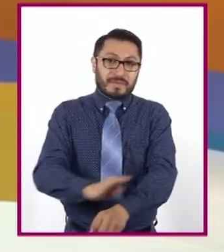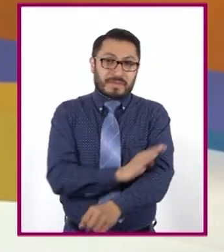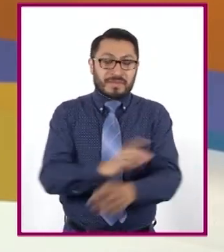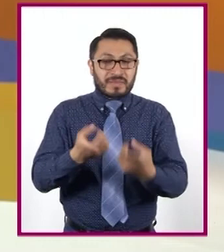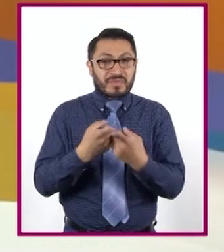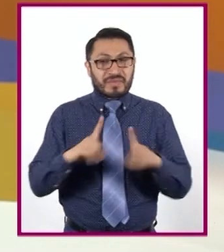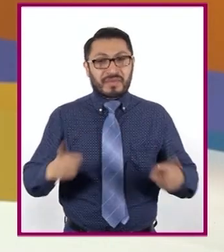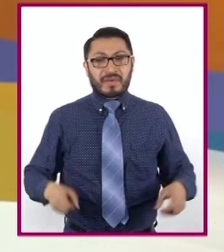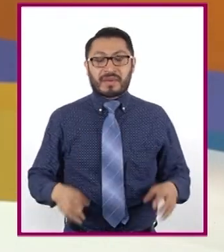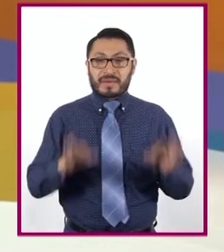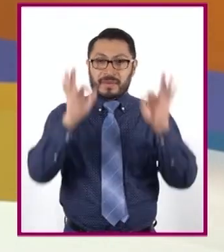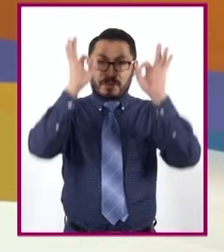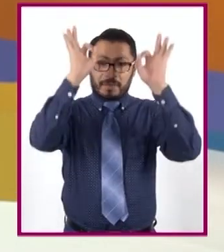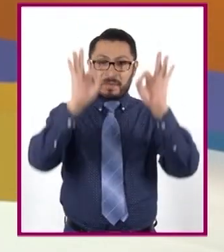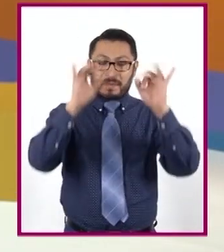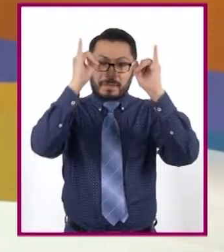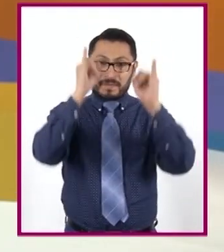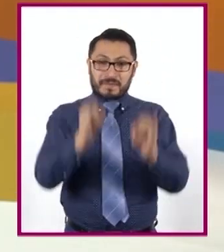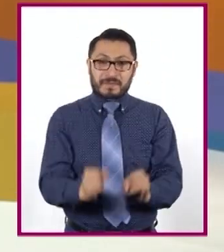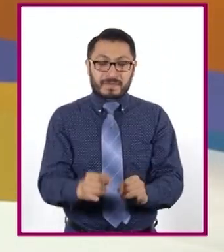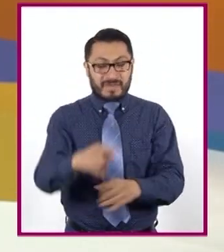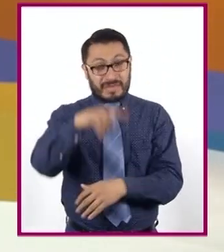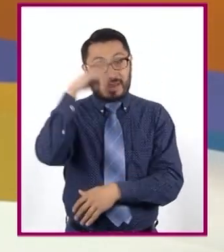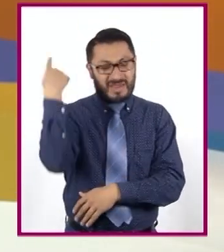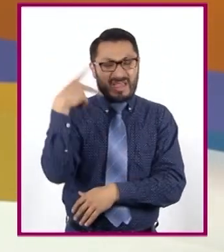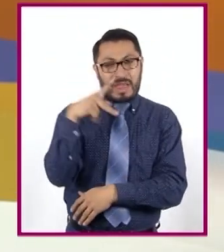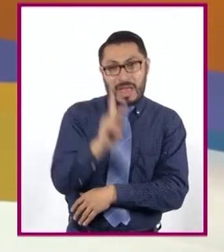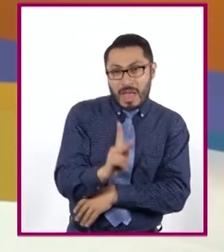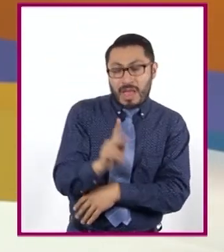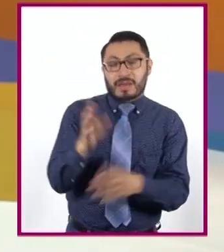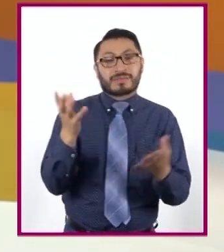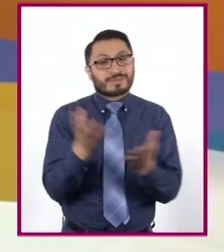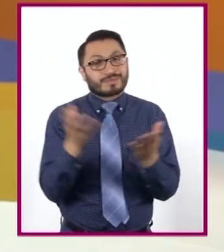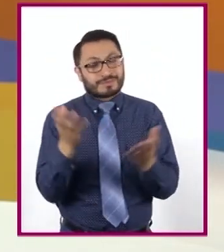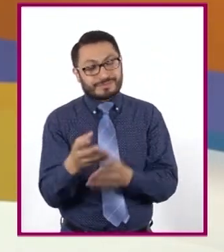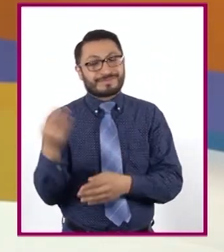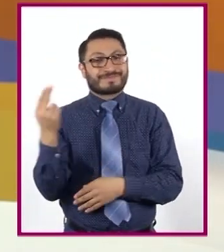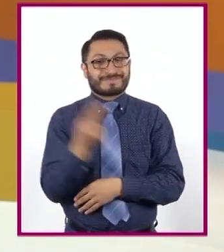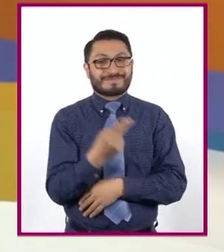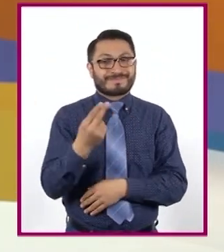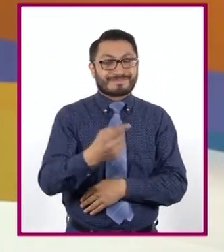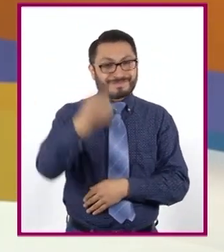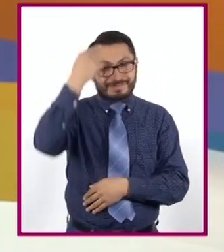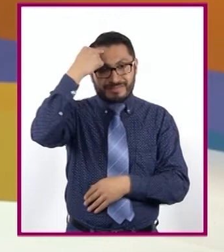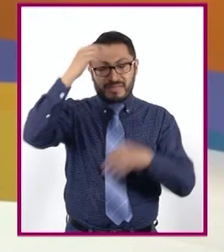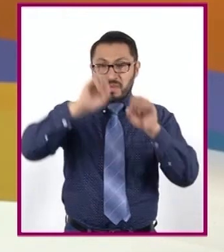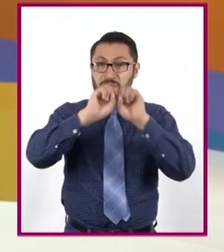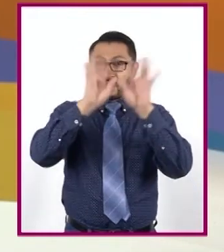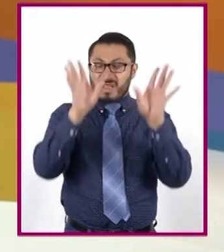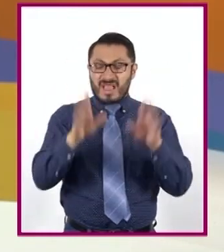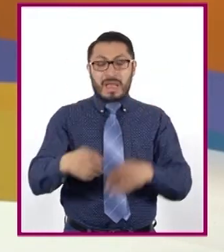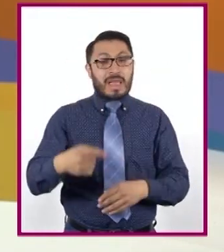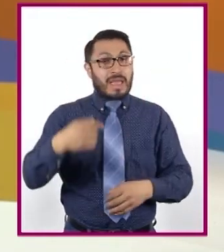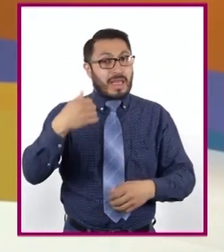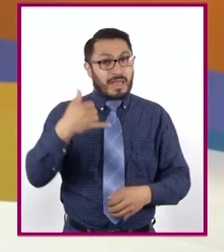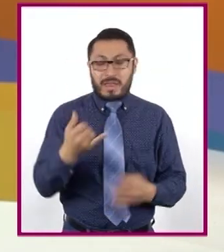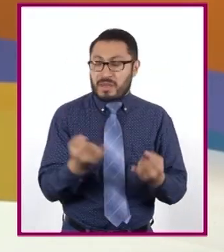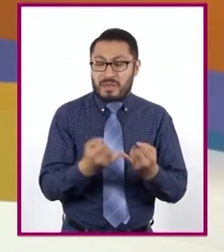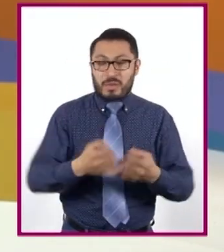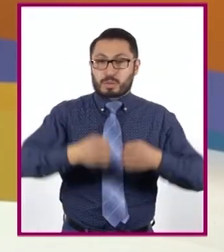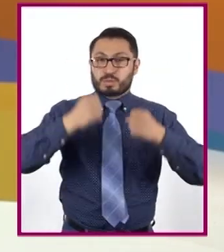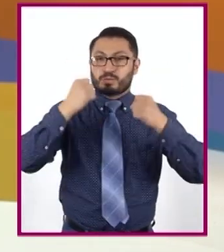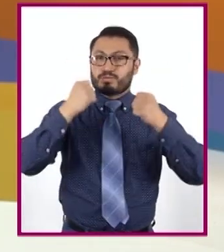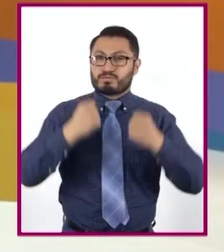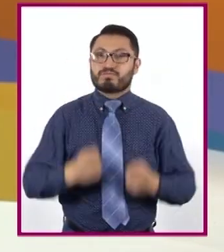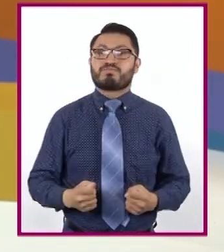desarrollo integral. Es muy sencillo, pero llevarlo a cabo requiere tener claridad y un poco de firmeza en sus actos y